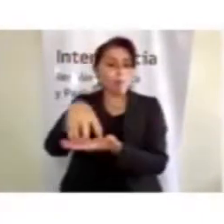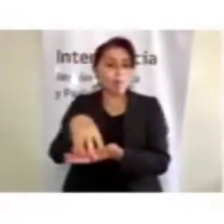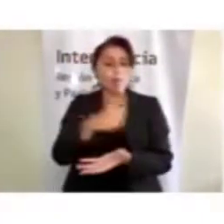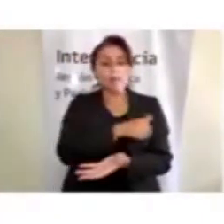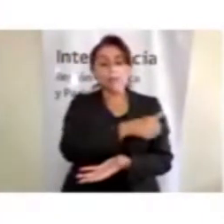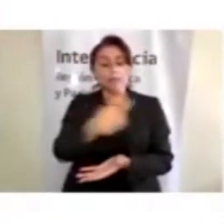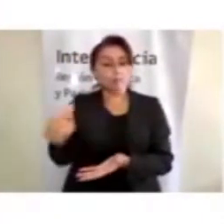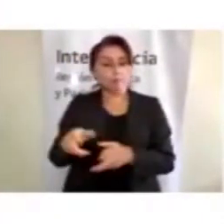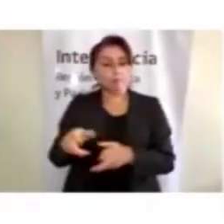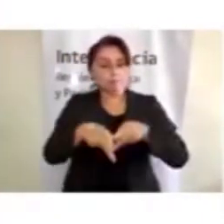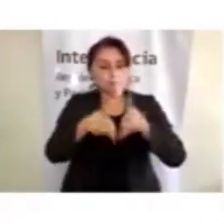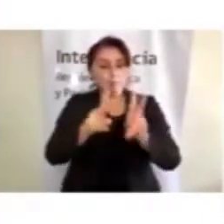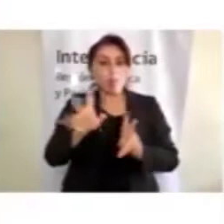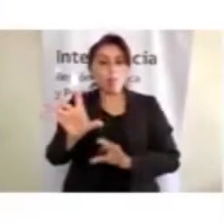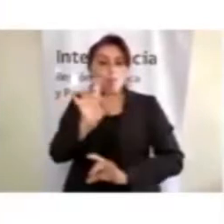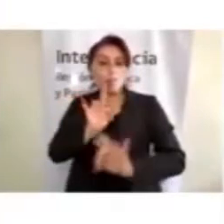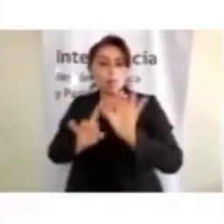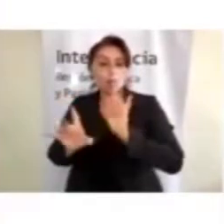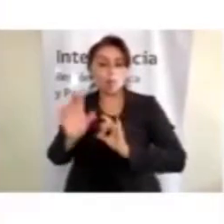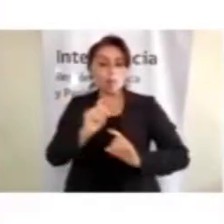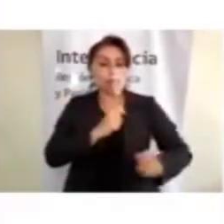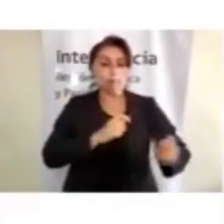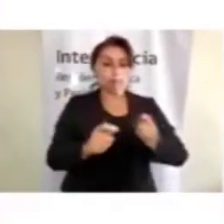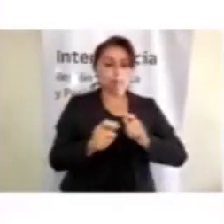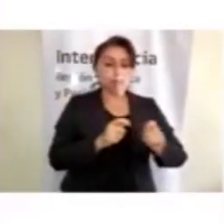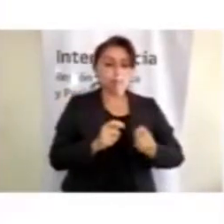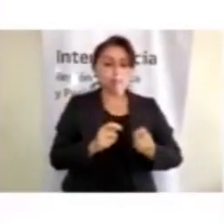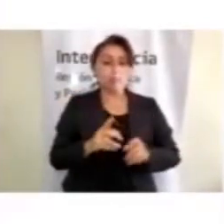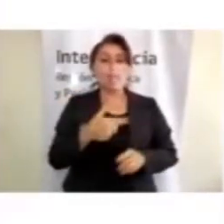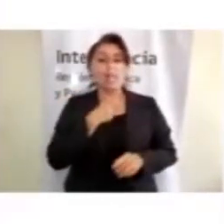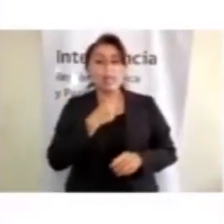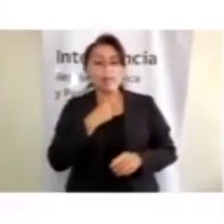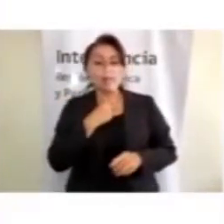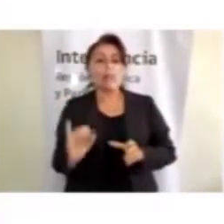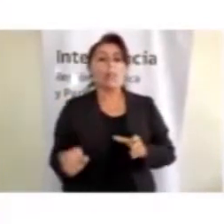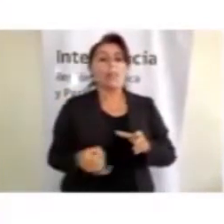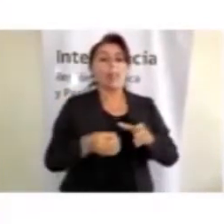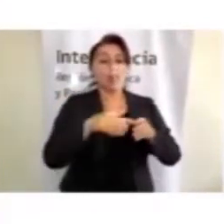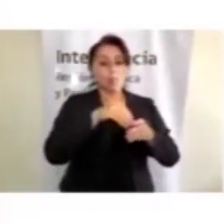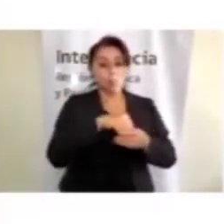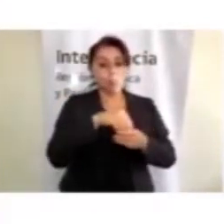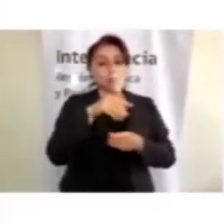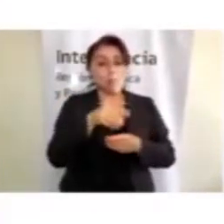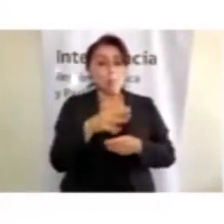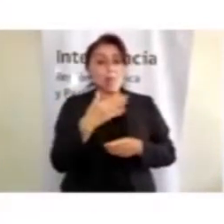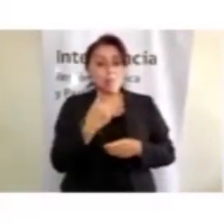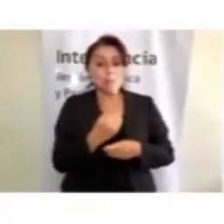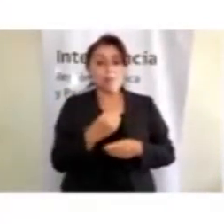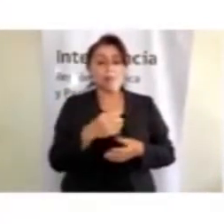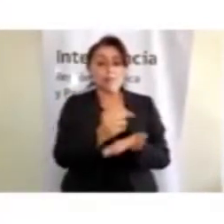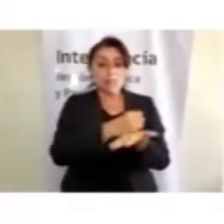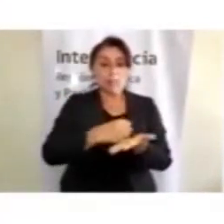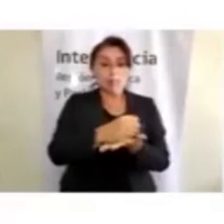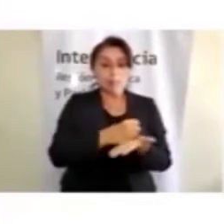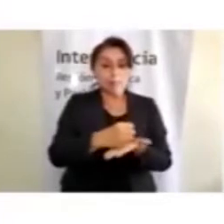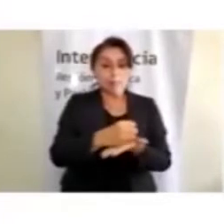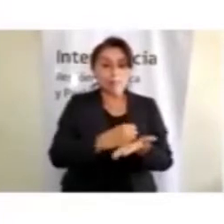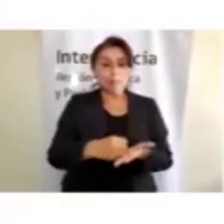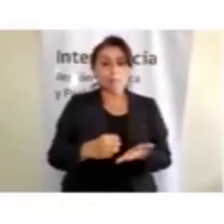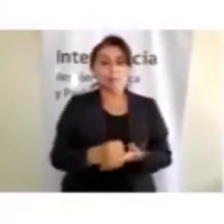los tratamientos también si queremos que nos incluyan una medicina ancestral, también estamos en estas